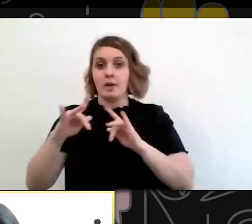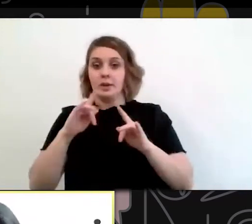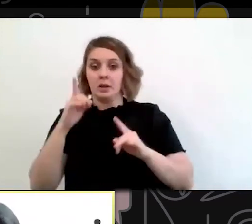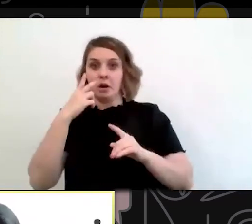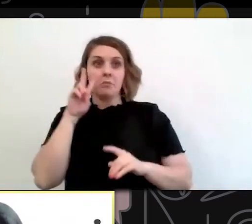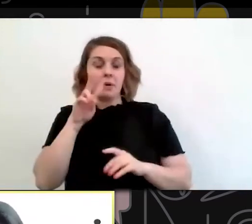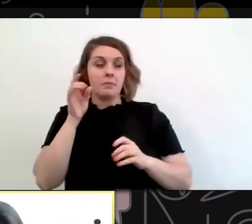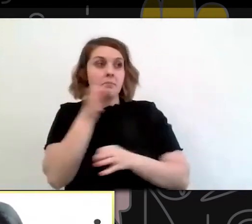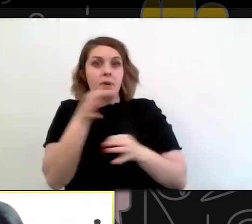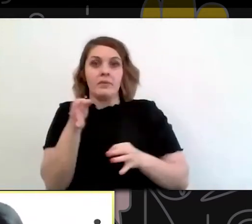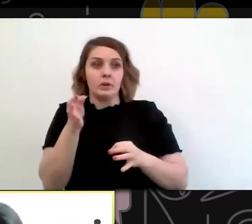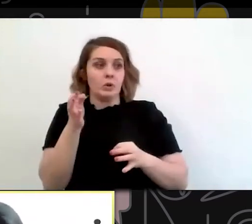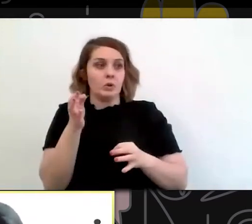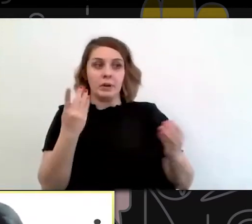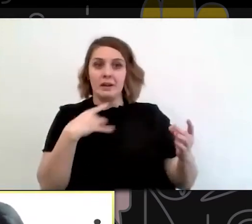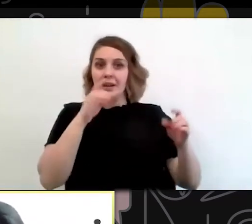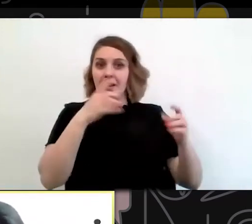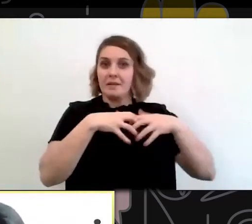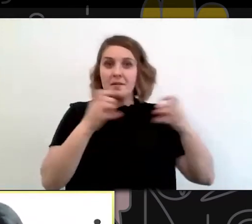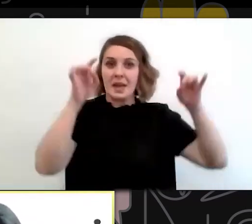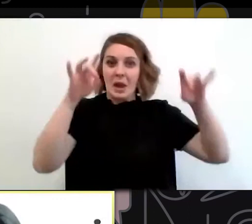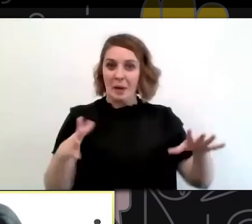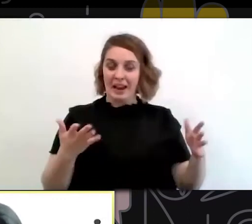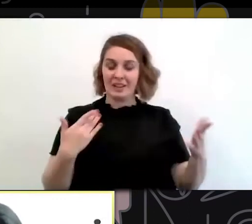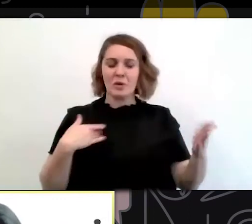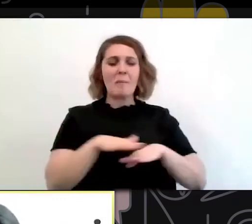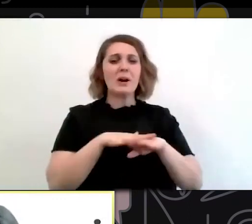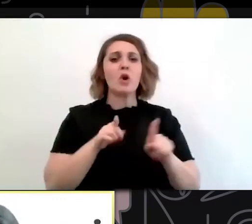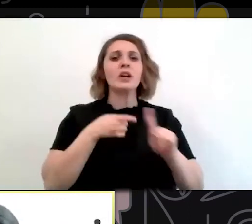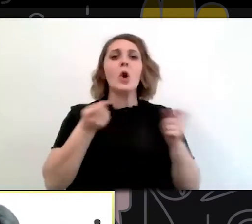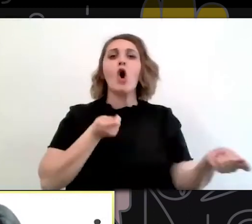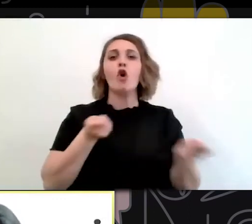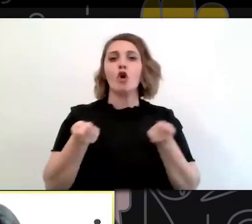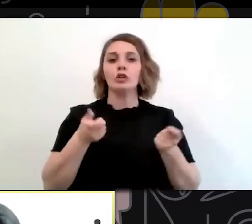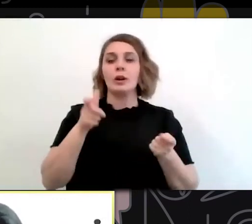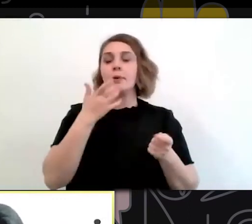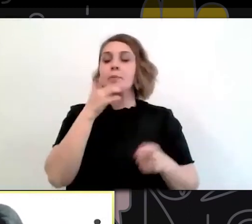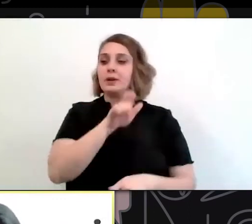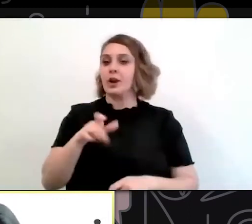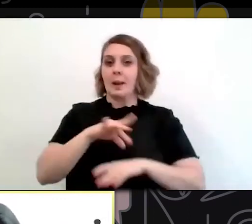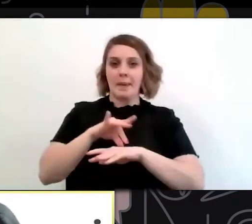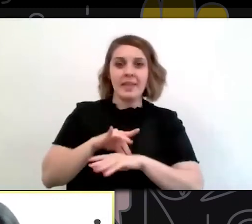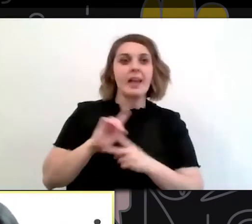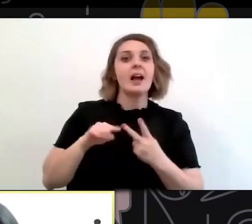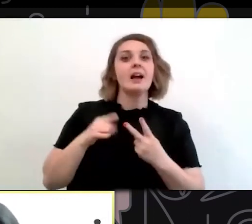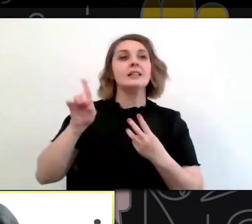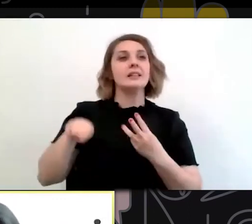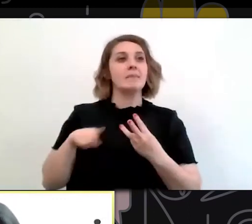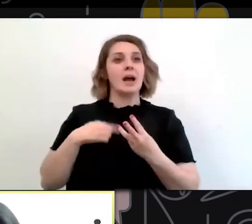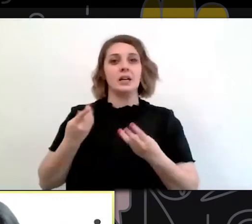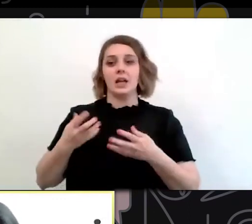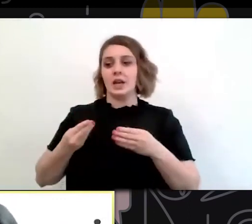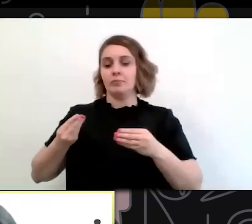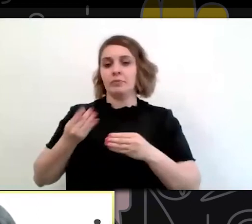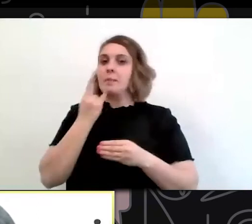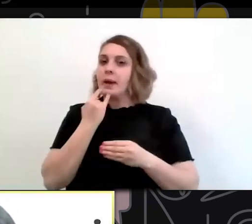problema visual, y eso es fundamental para el control por parte de los médicos, para el tema de los suministros y